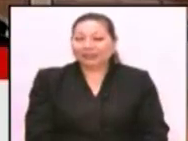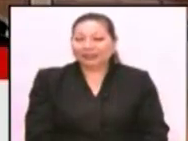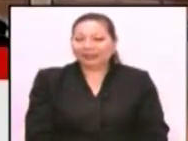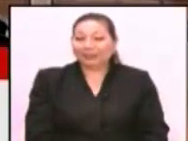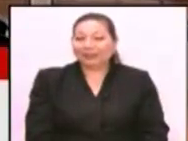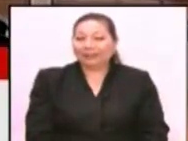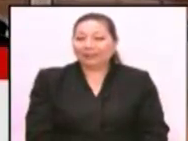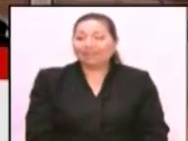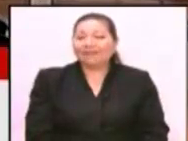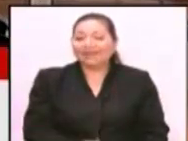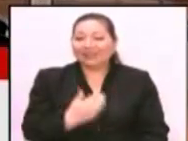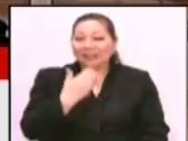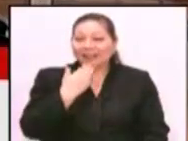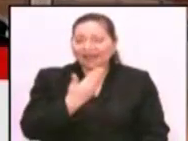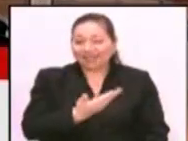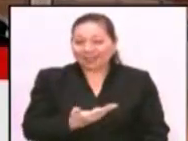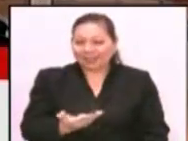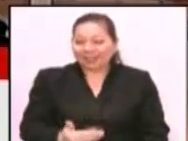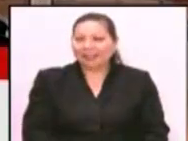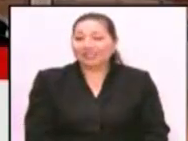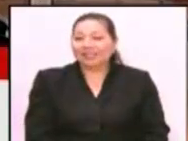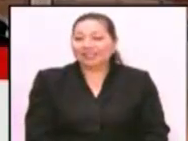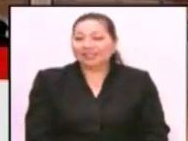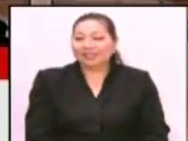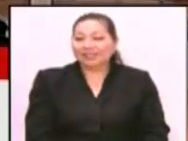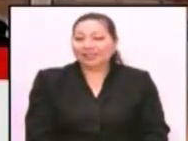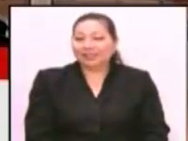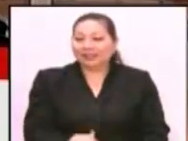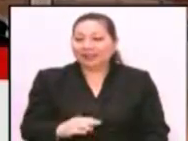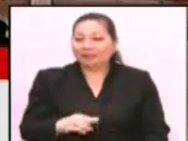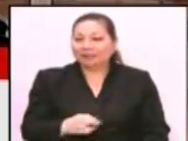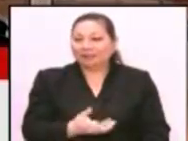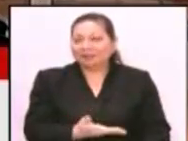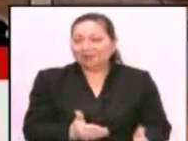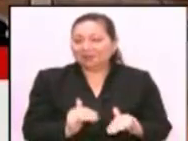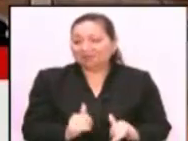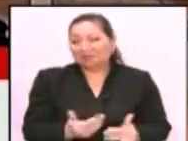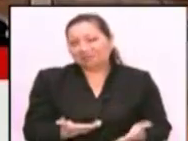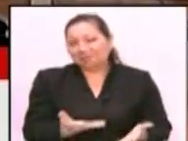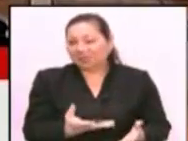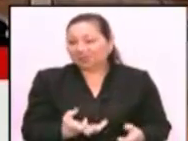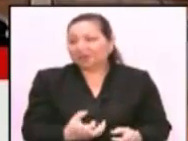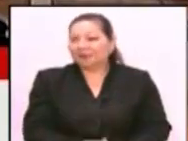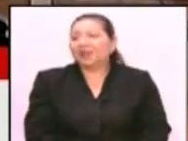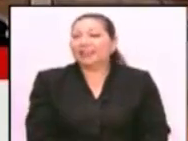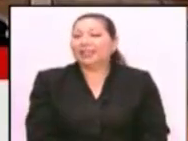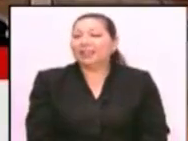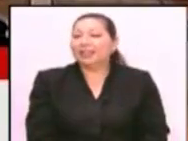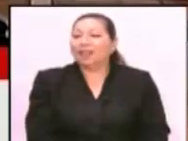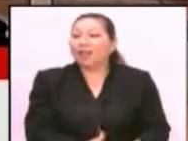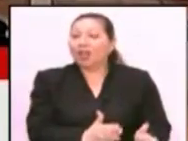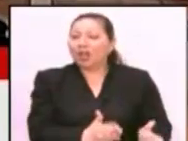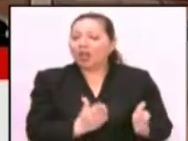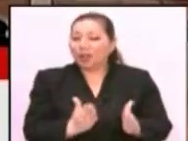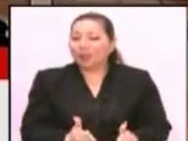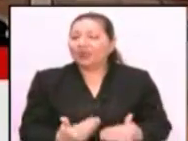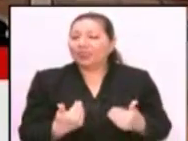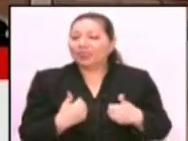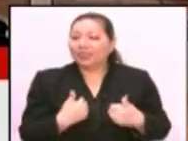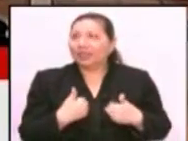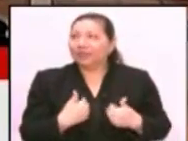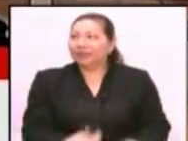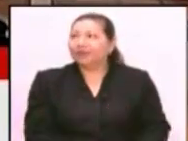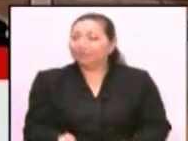¿no? Muchísimas gracias, agradecemos a toda la gente del INPE. Los invitamos a quedarse si es que así lo desean porque a continuación tenemos